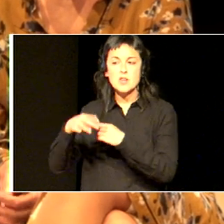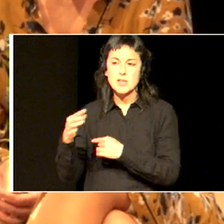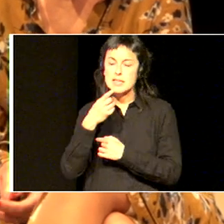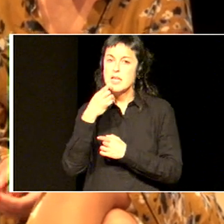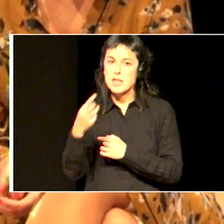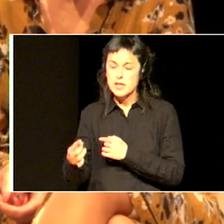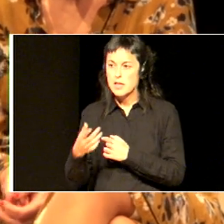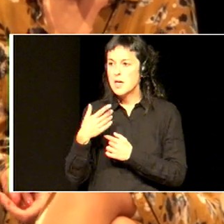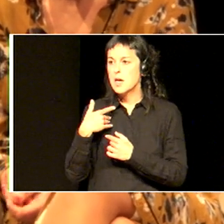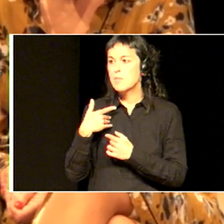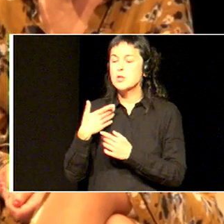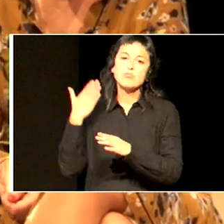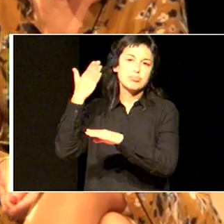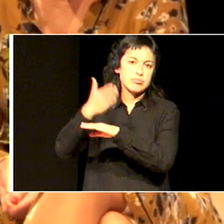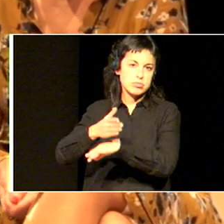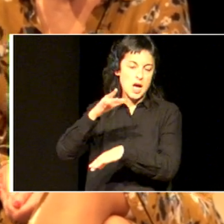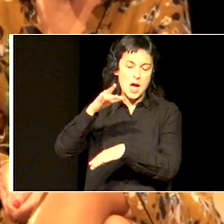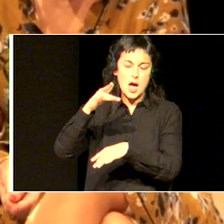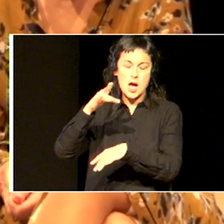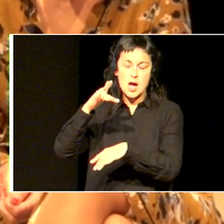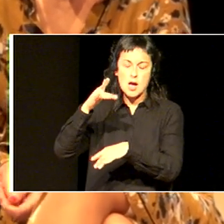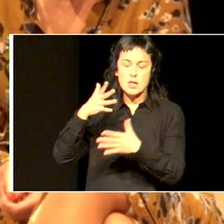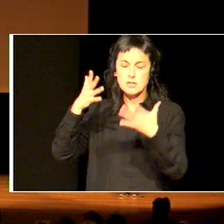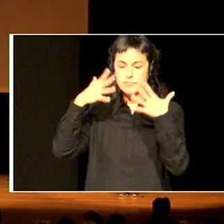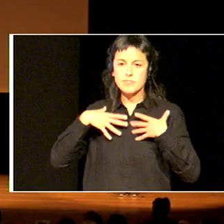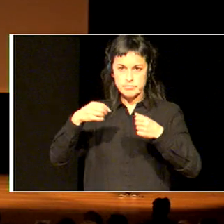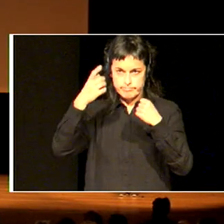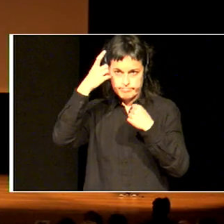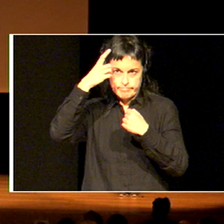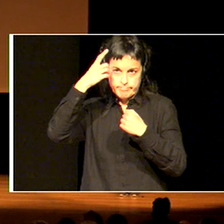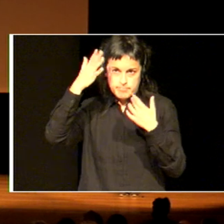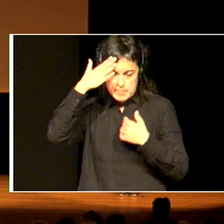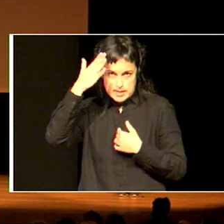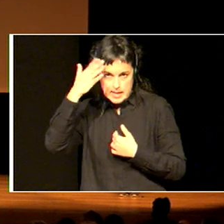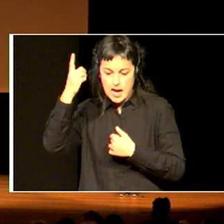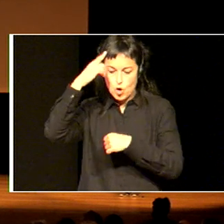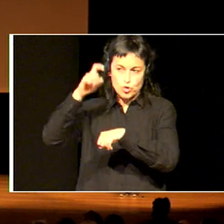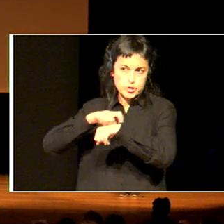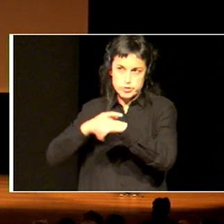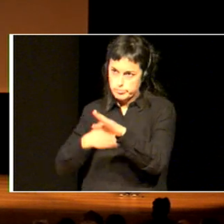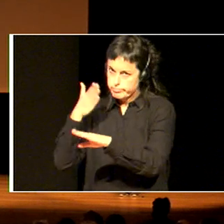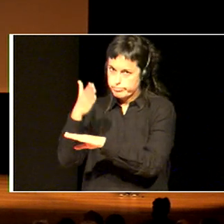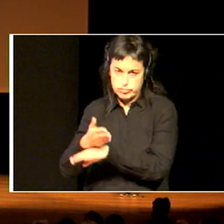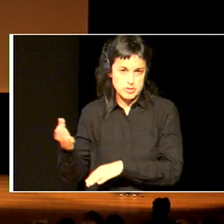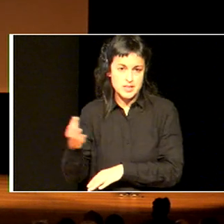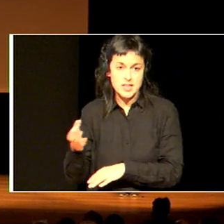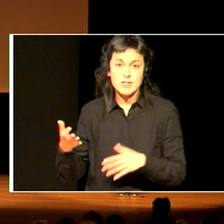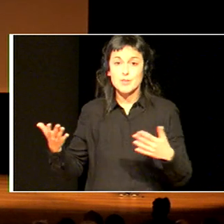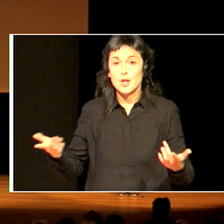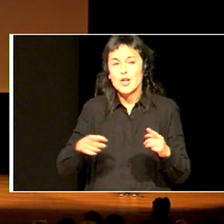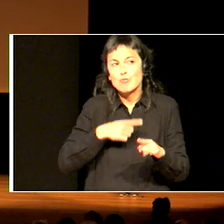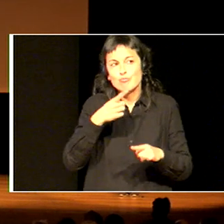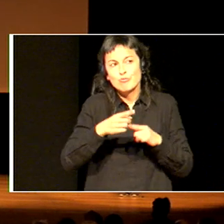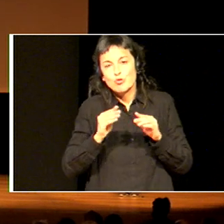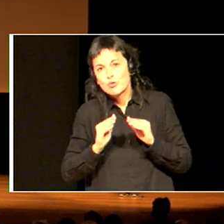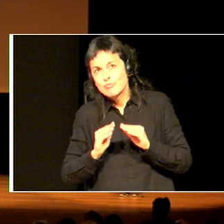zutela, osasun mentalea joatea, udaletzeko psikologoaren gana, baina familia, ba, euren kultura, kultura dela, eta bueno,